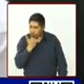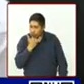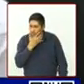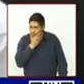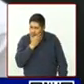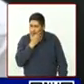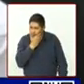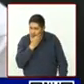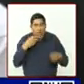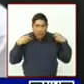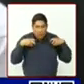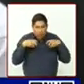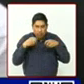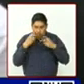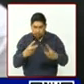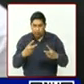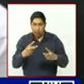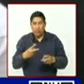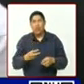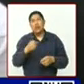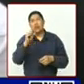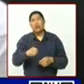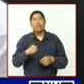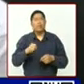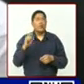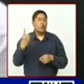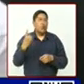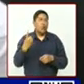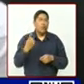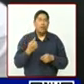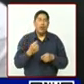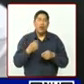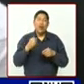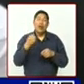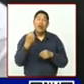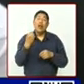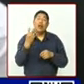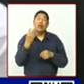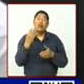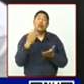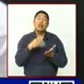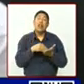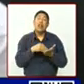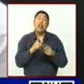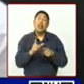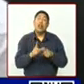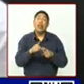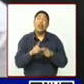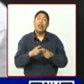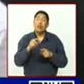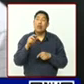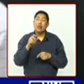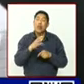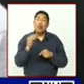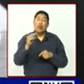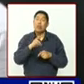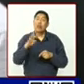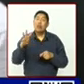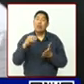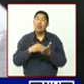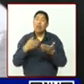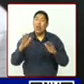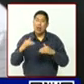parte de la NH y se evidencia que solamente han registrado 14.000 litros de los 24.000. Una vez que